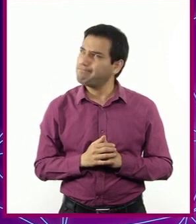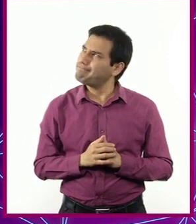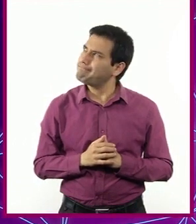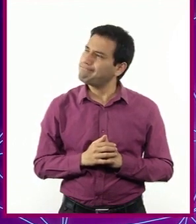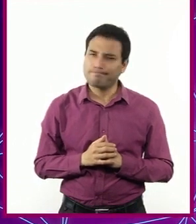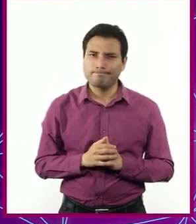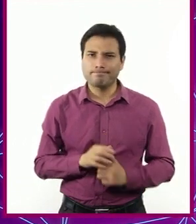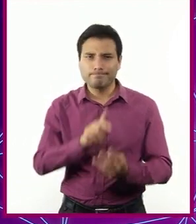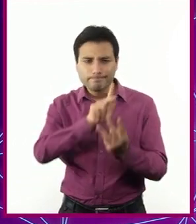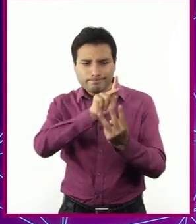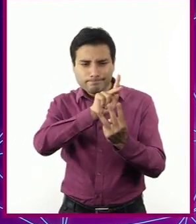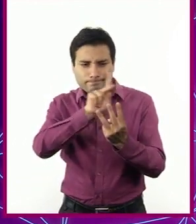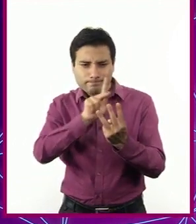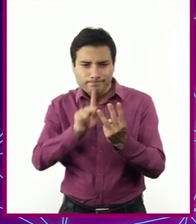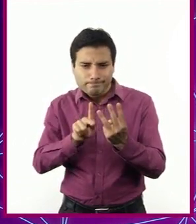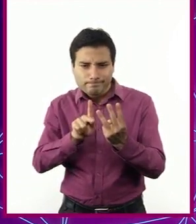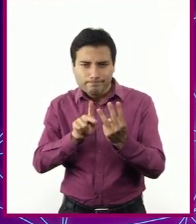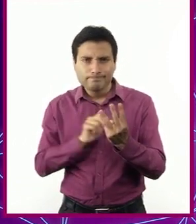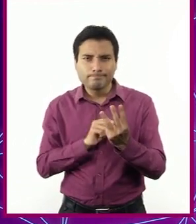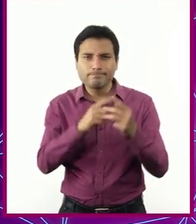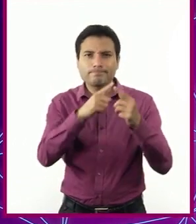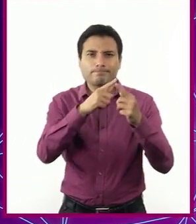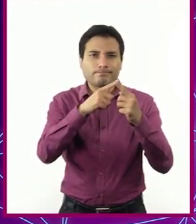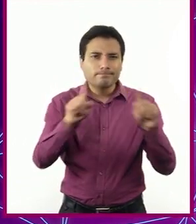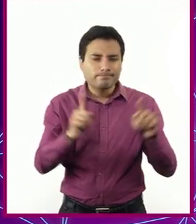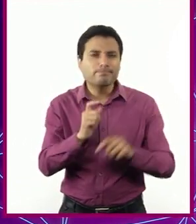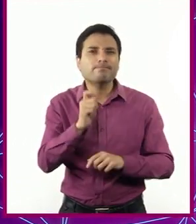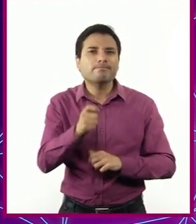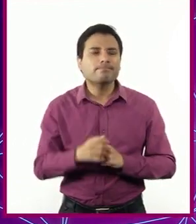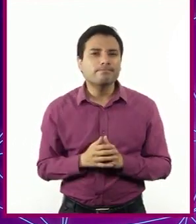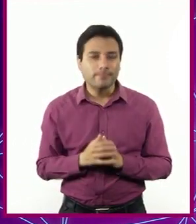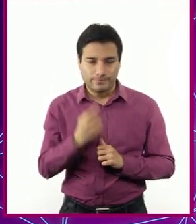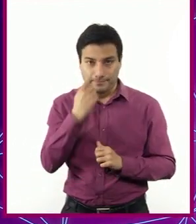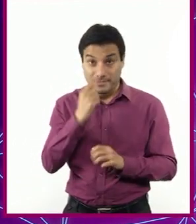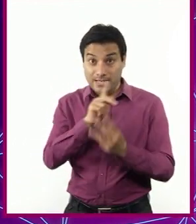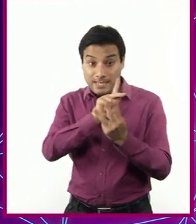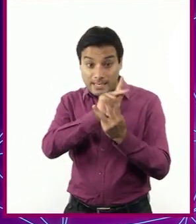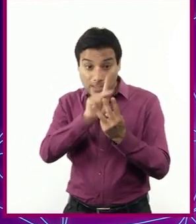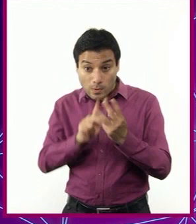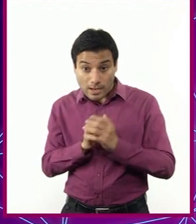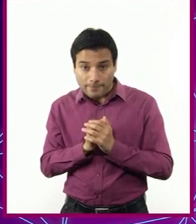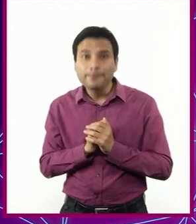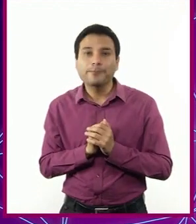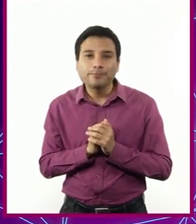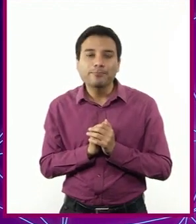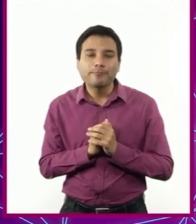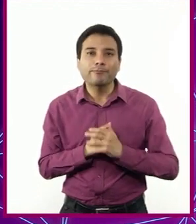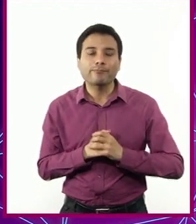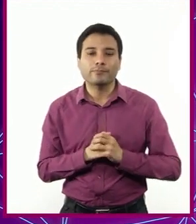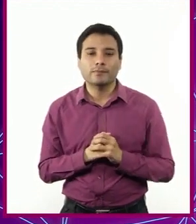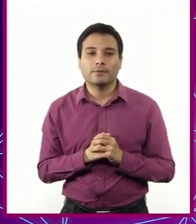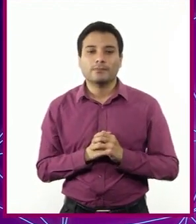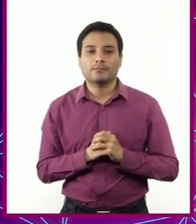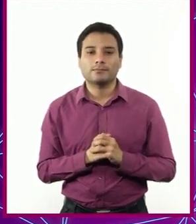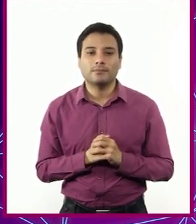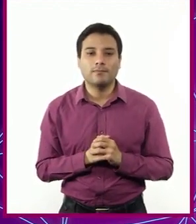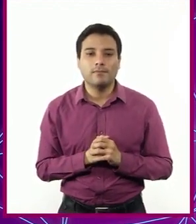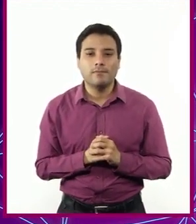parecen y en qué se diferencian? Se parecen en que cada uno de los 3 tipos de operaciones